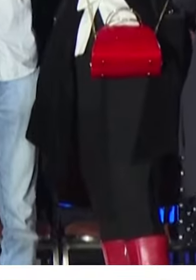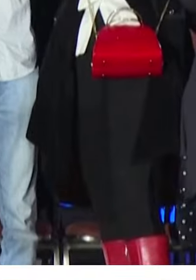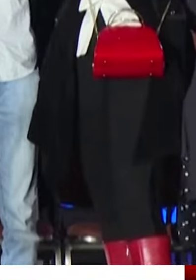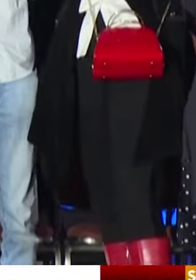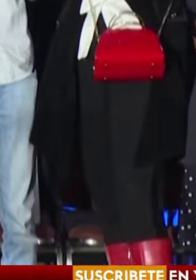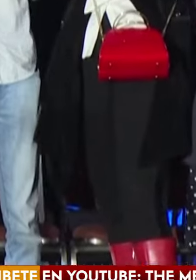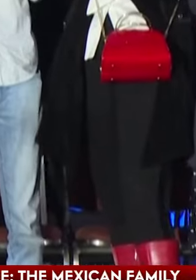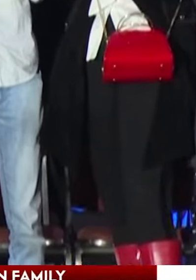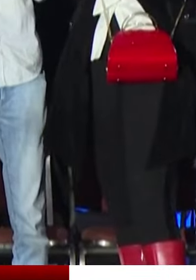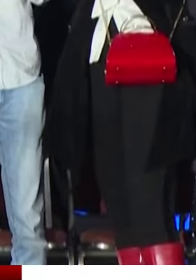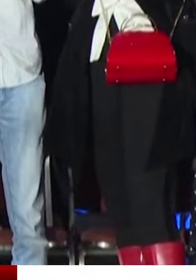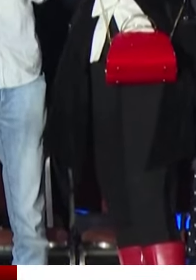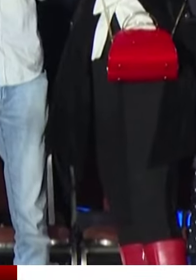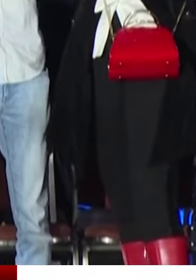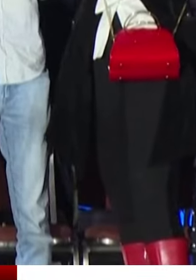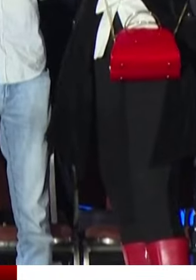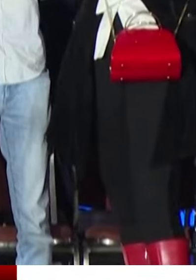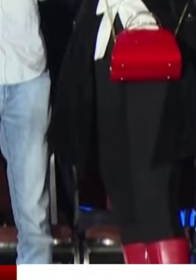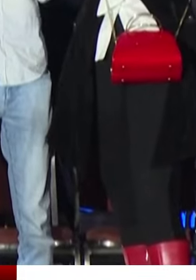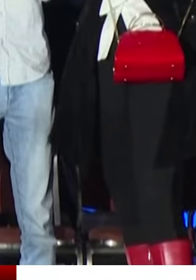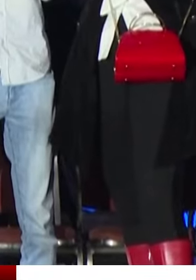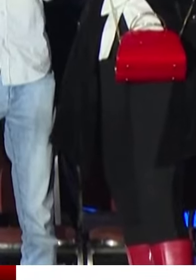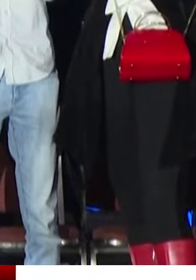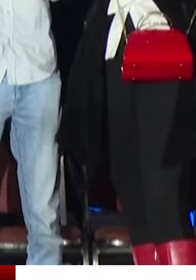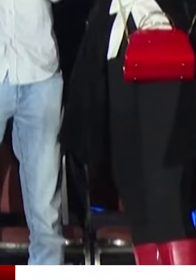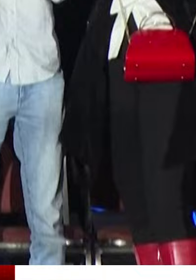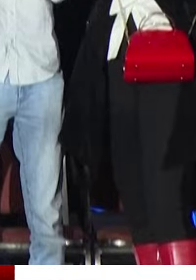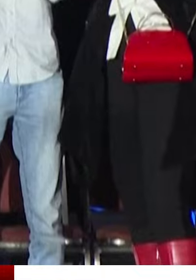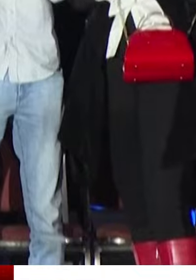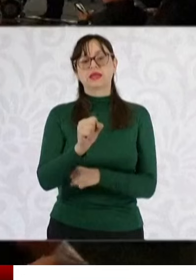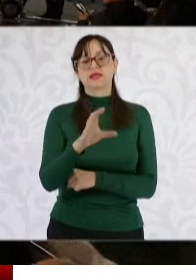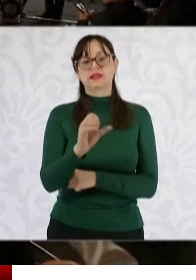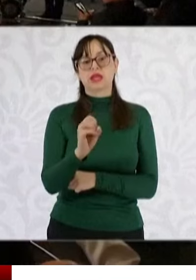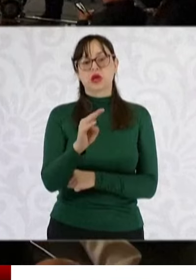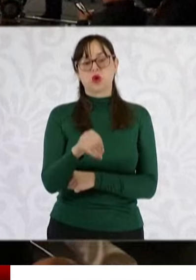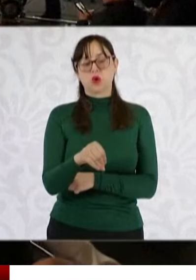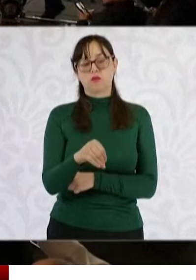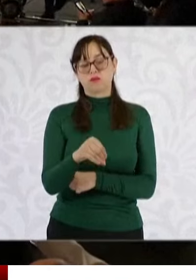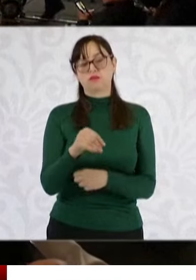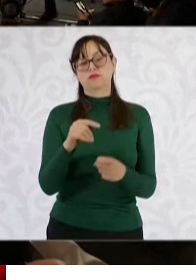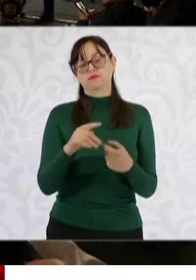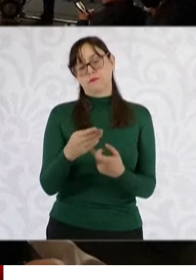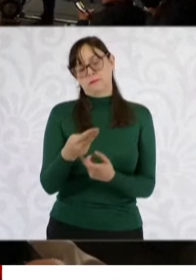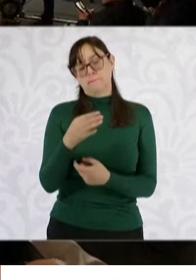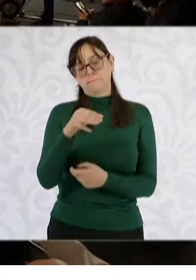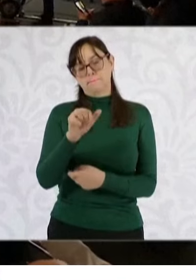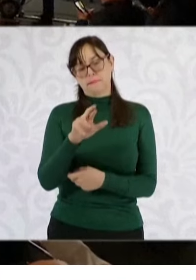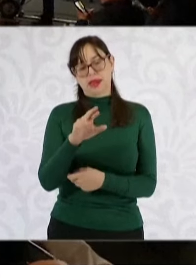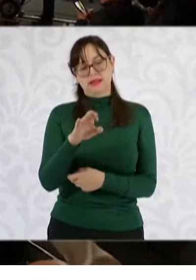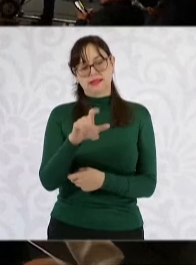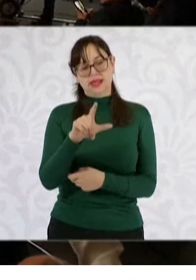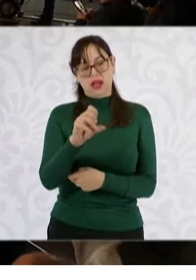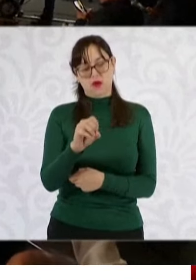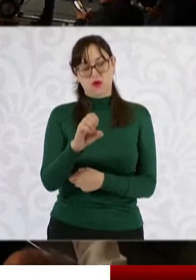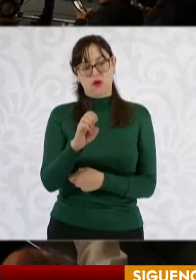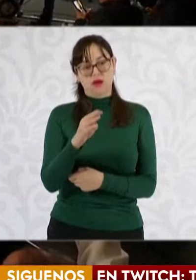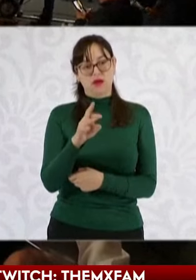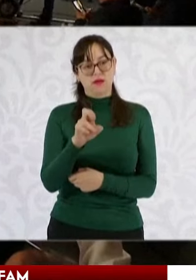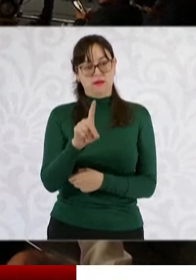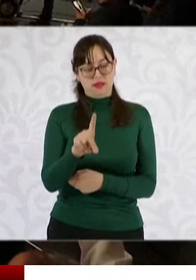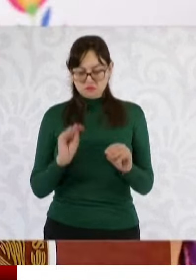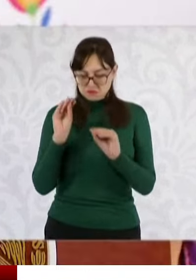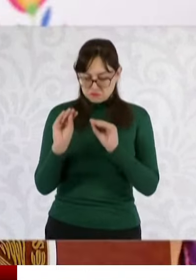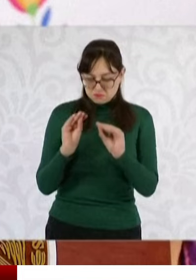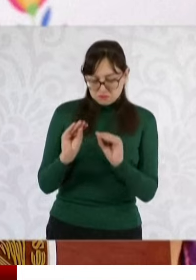migración, cerrando efectivamente la frontera entre ambos países. Sin embargo, poco después la presidenta desmintió estas